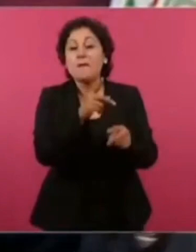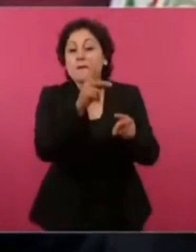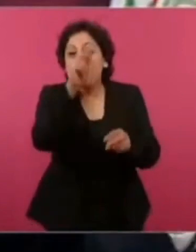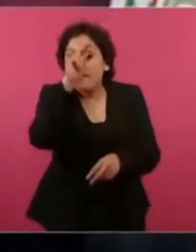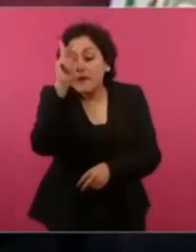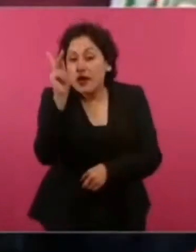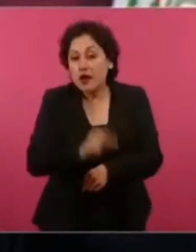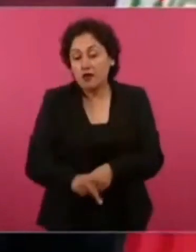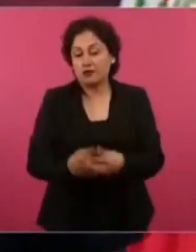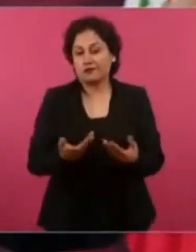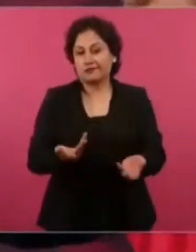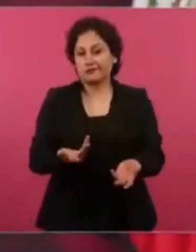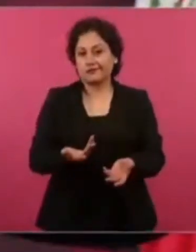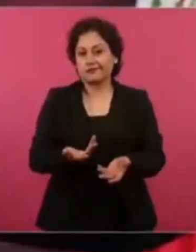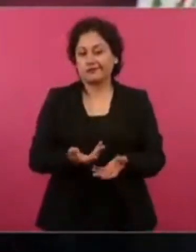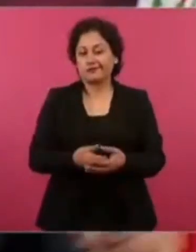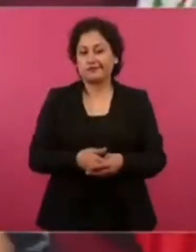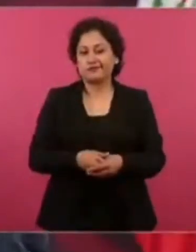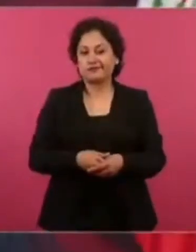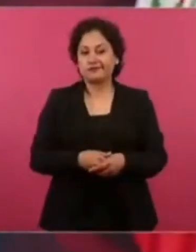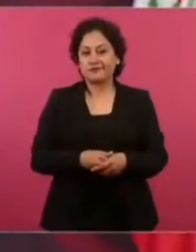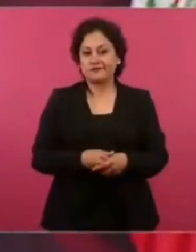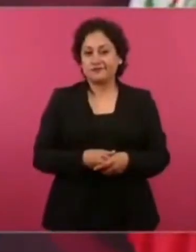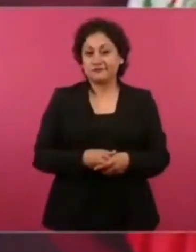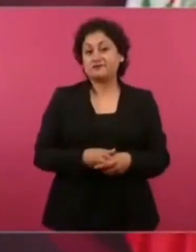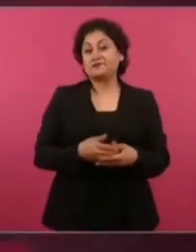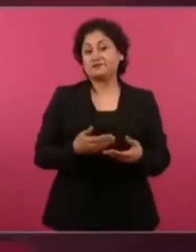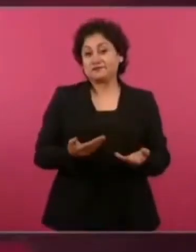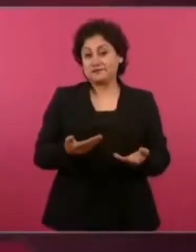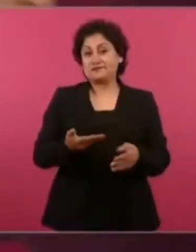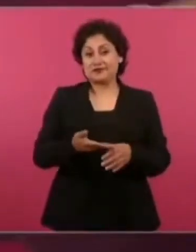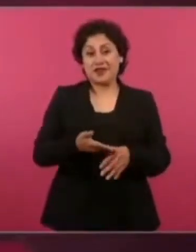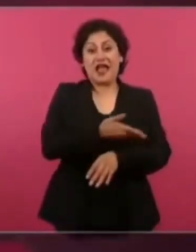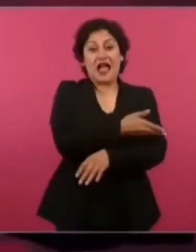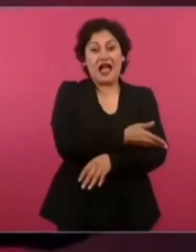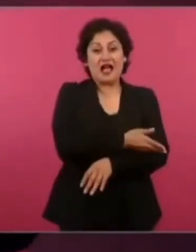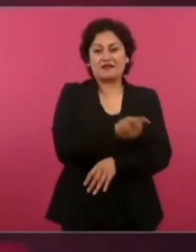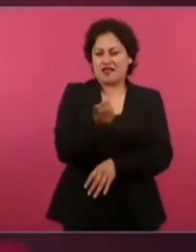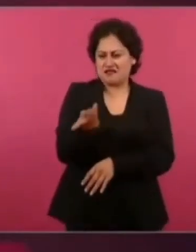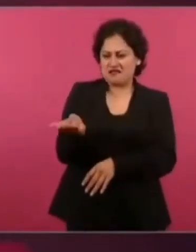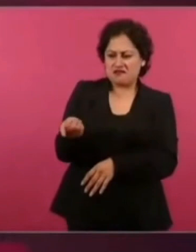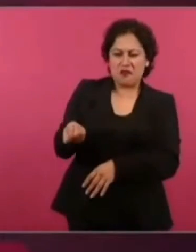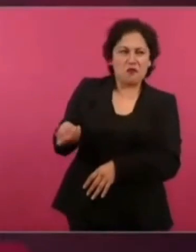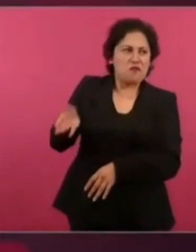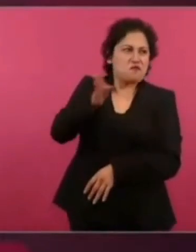¿Sí? El ratero era el ladrón de la calle.